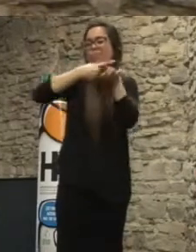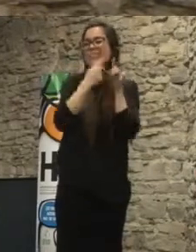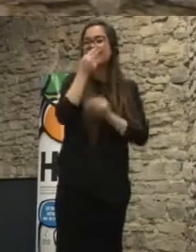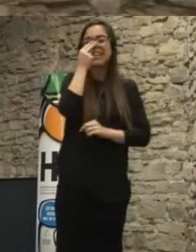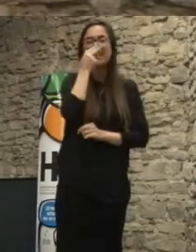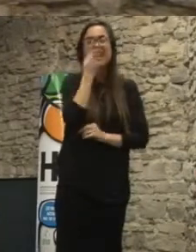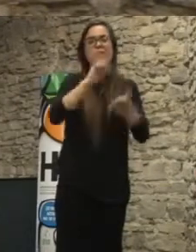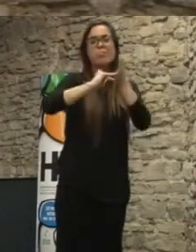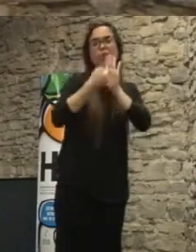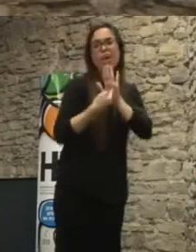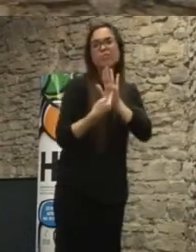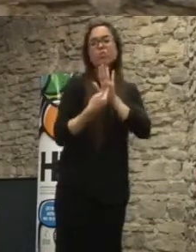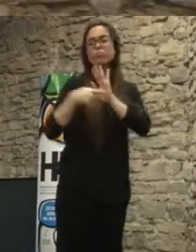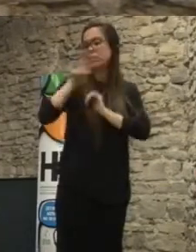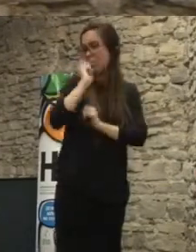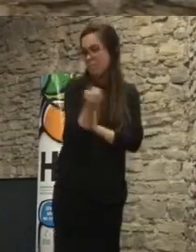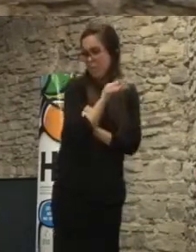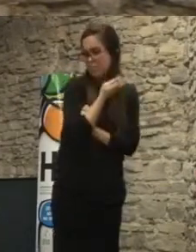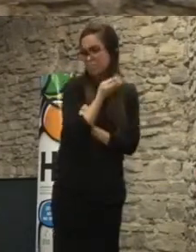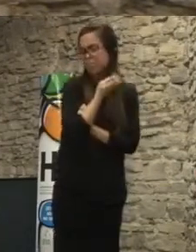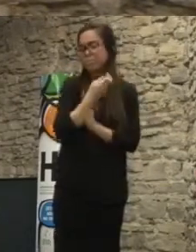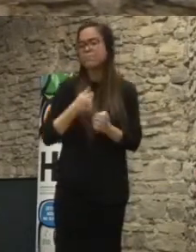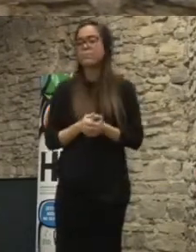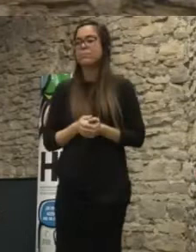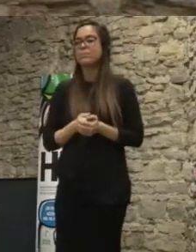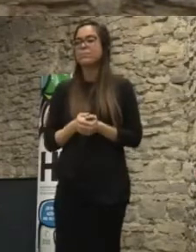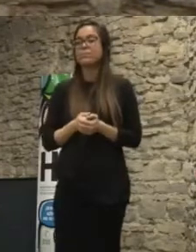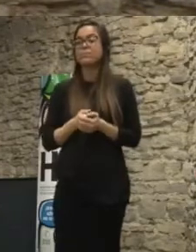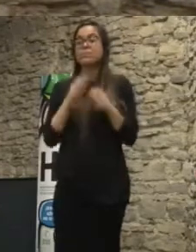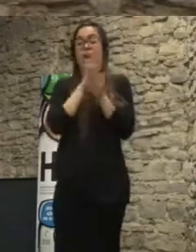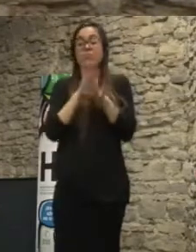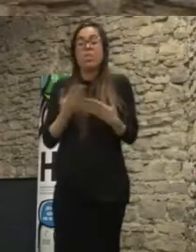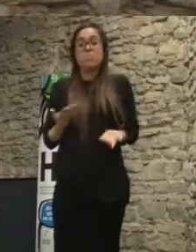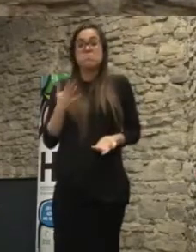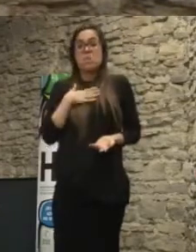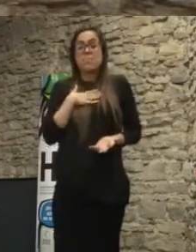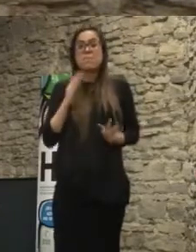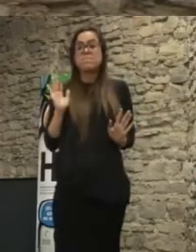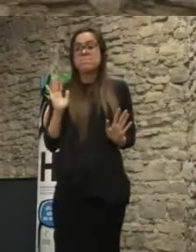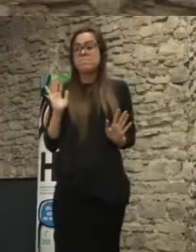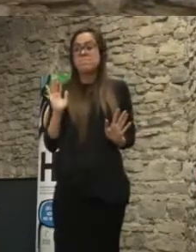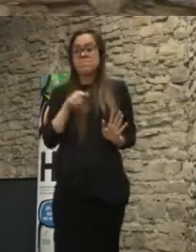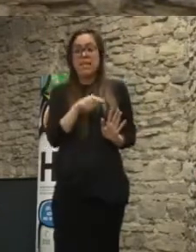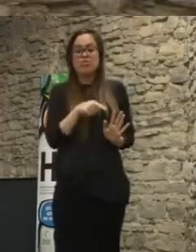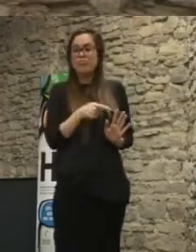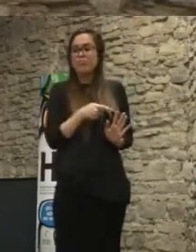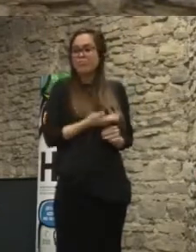intereses, proyectos, etcétera. Y esto es un elemento que para mí es clave, ¿no?